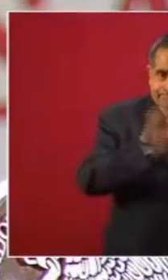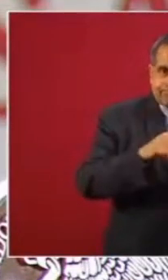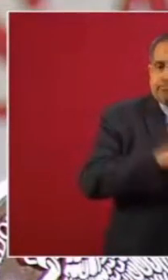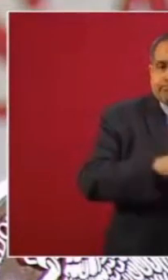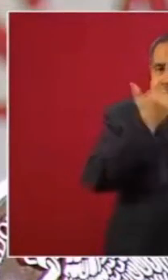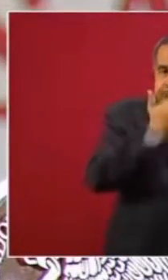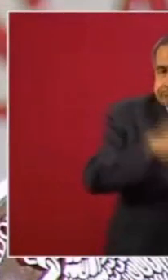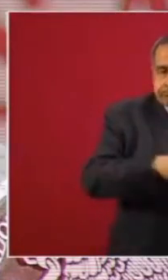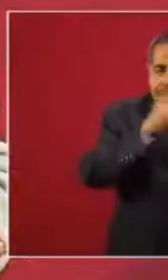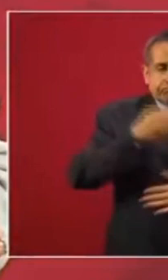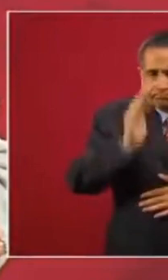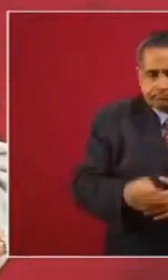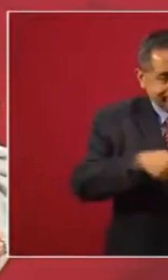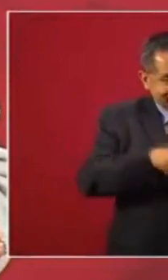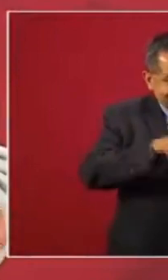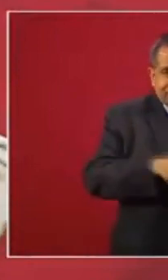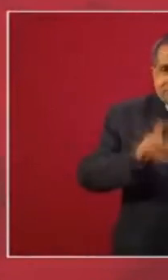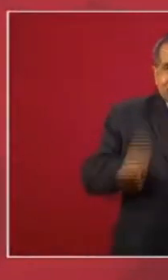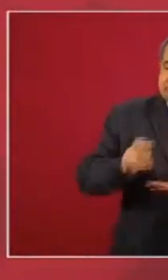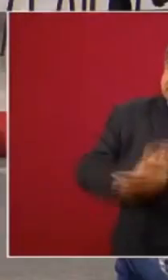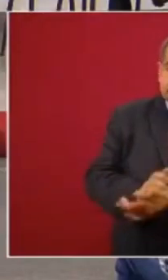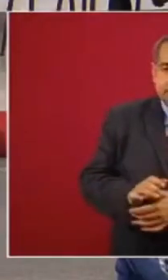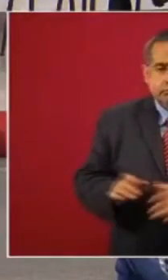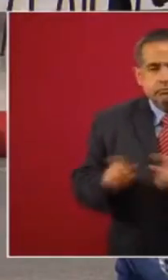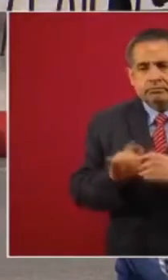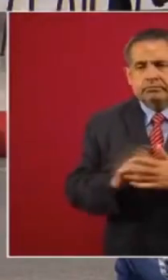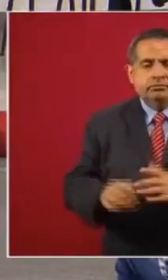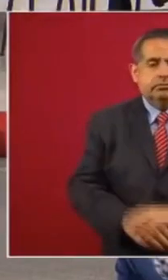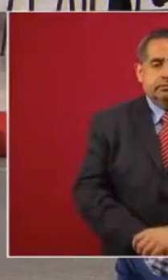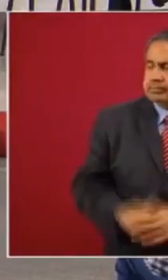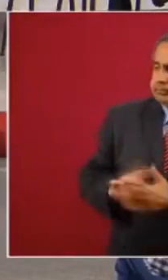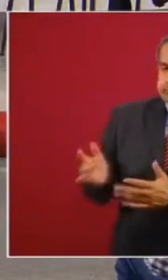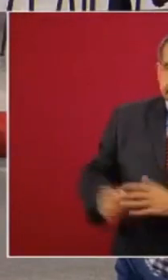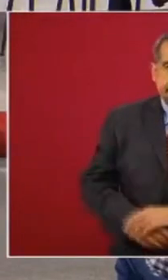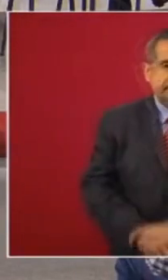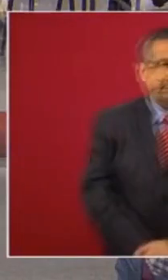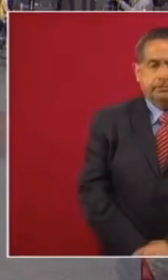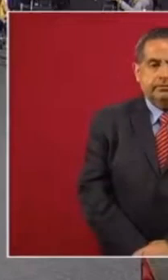porque son inadmisibles y son discriminatorios. Muchas gracias. Gracias, presidente.